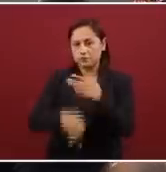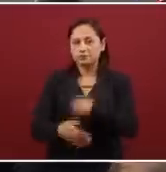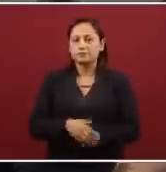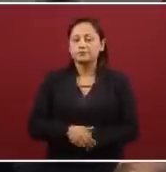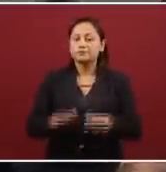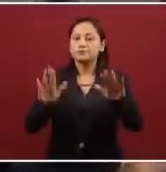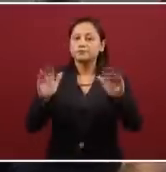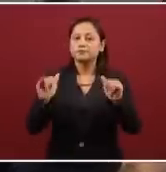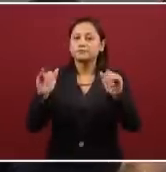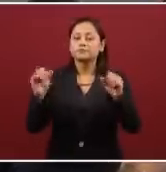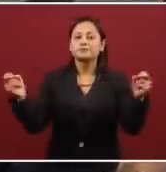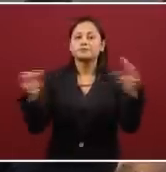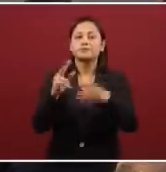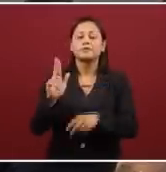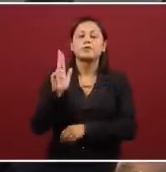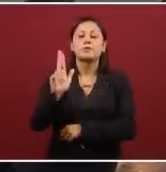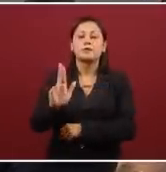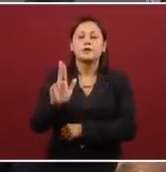el martes.